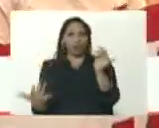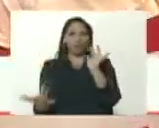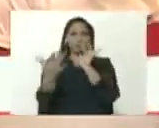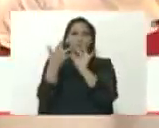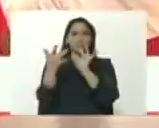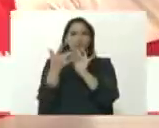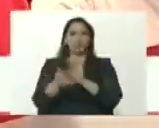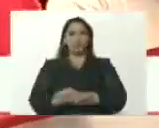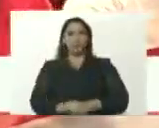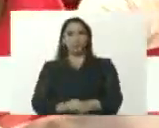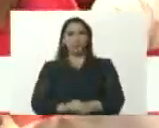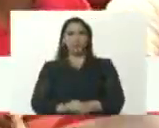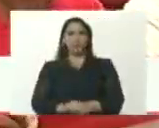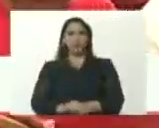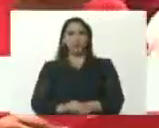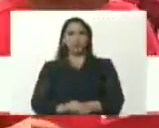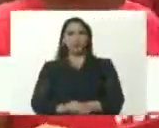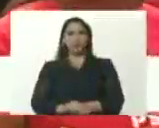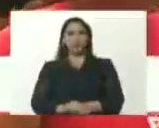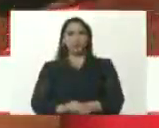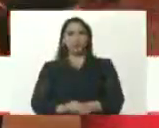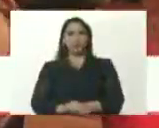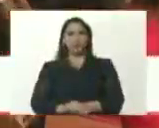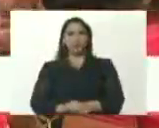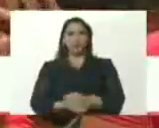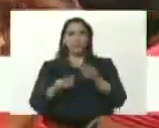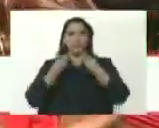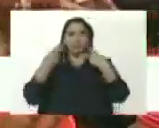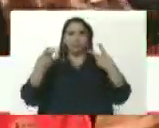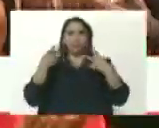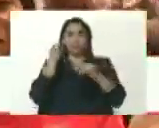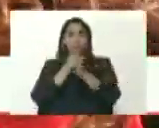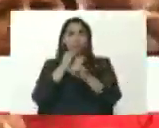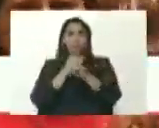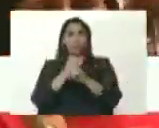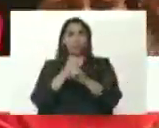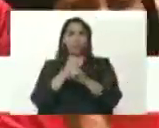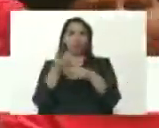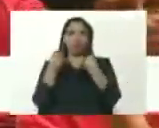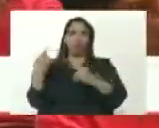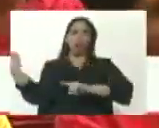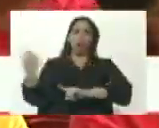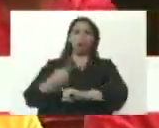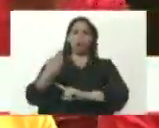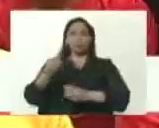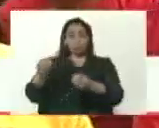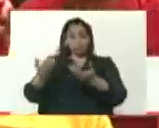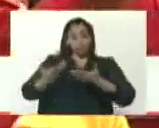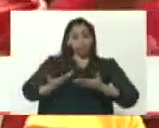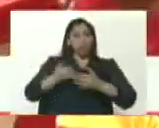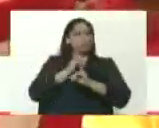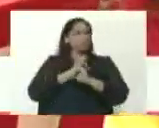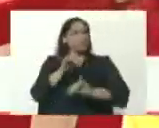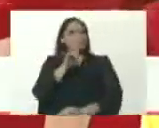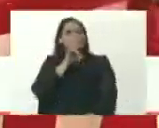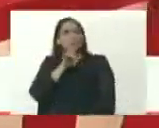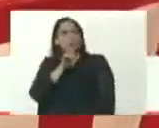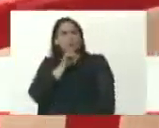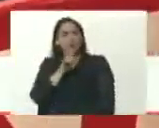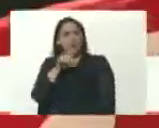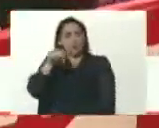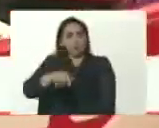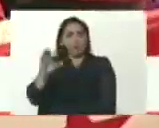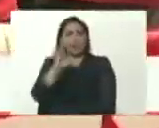por radio, televisión y redes, como fue la orientación que se nos dio. Ya le informaba, en